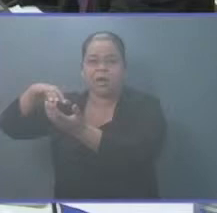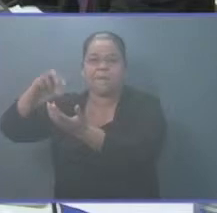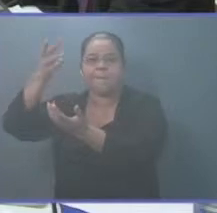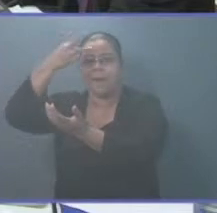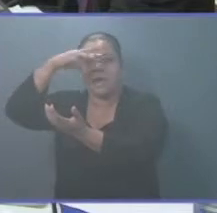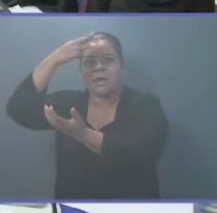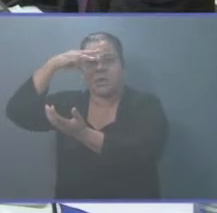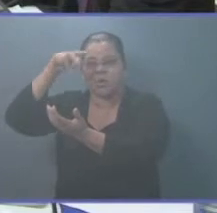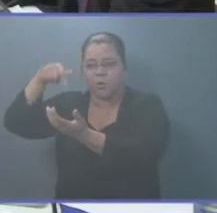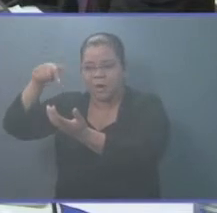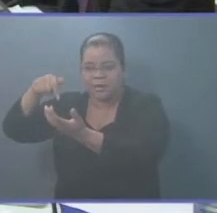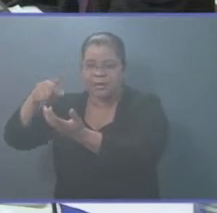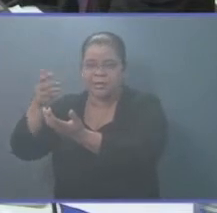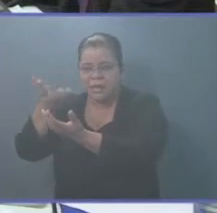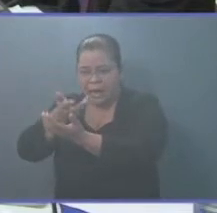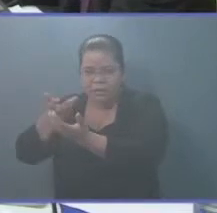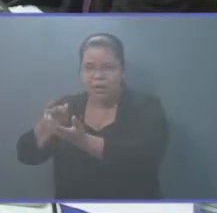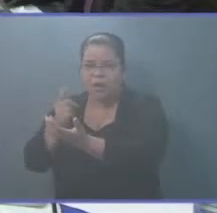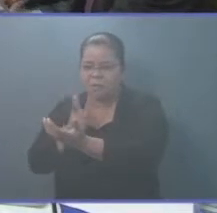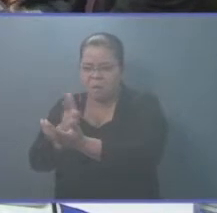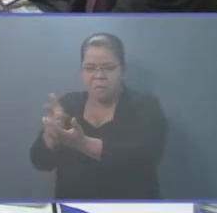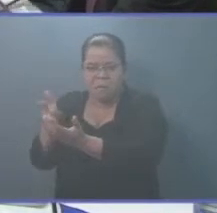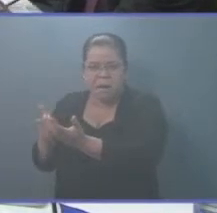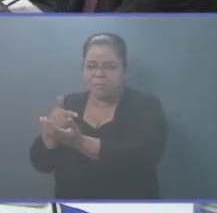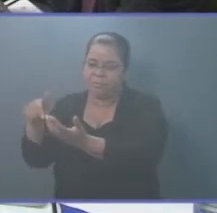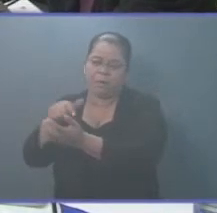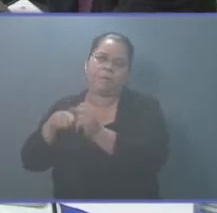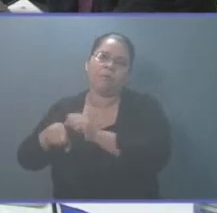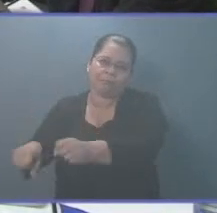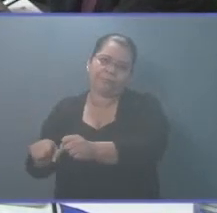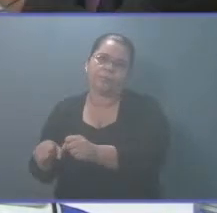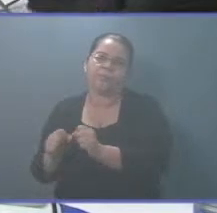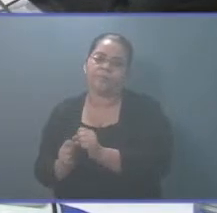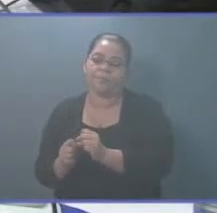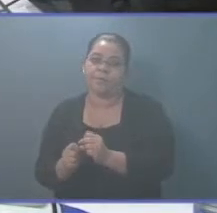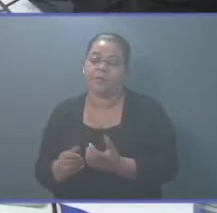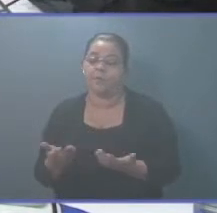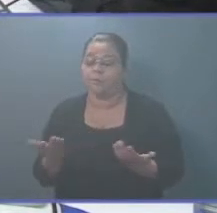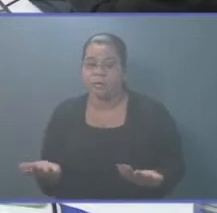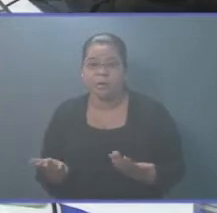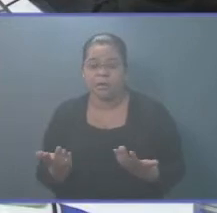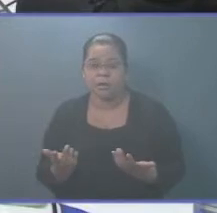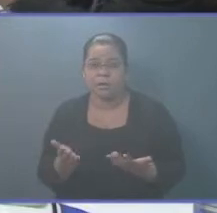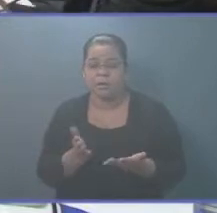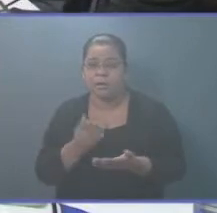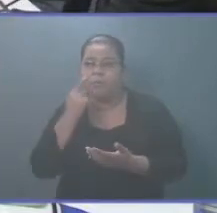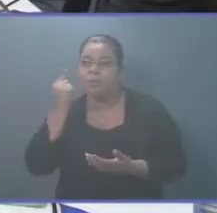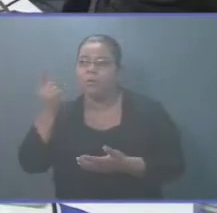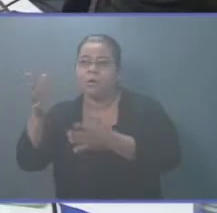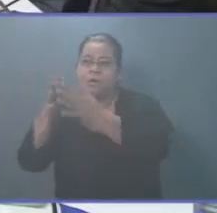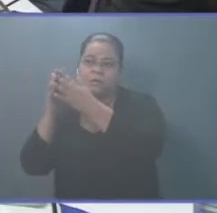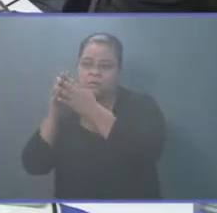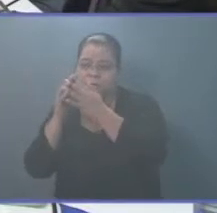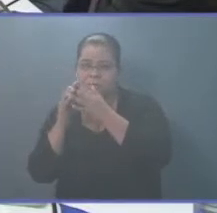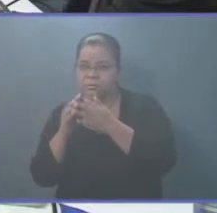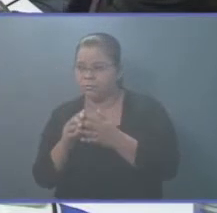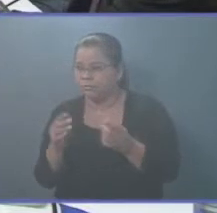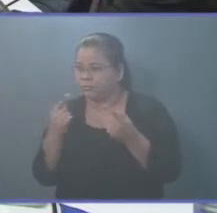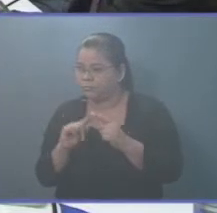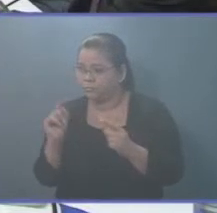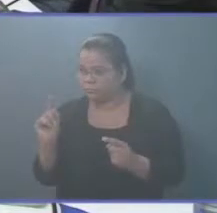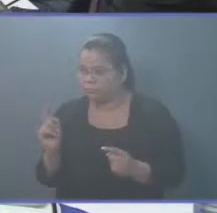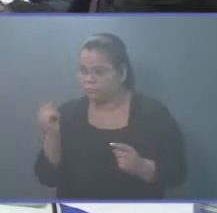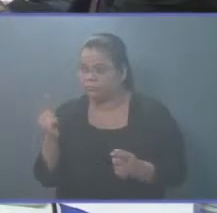de que van ilegalmente, ¿ya?, y primero los